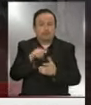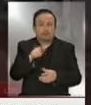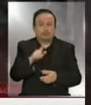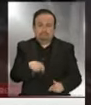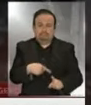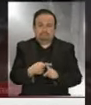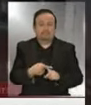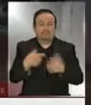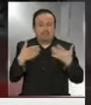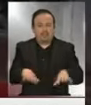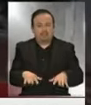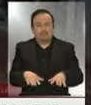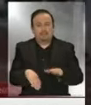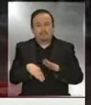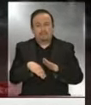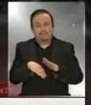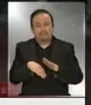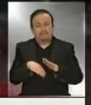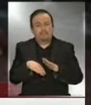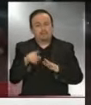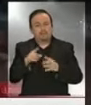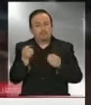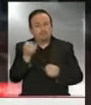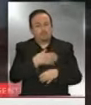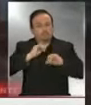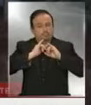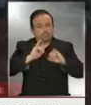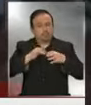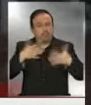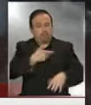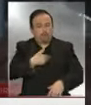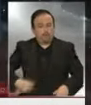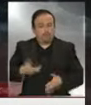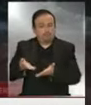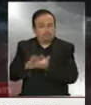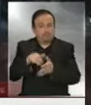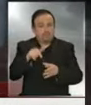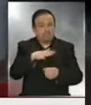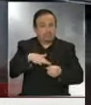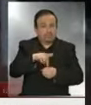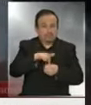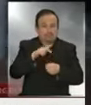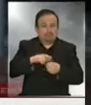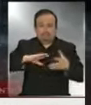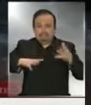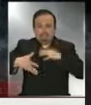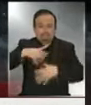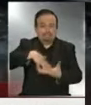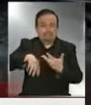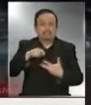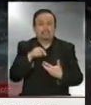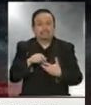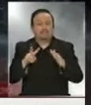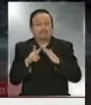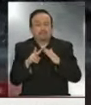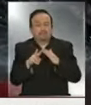suma allá a los más de la cantidad de muertos que ya ha señalado el gobierno producto de esta situación en crisis. El lugar y los